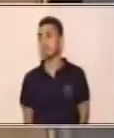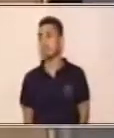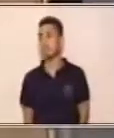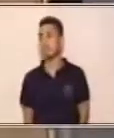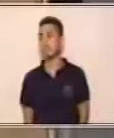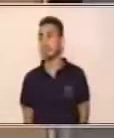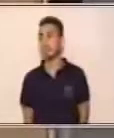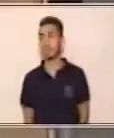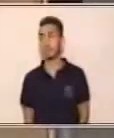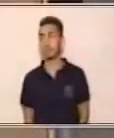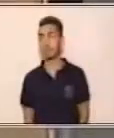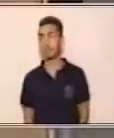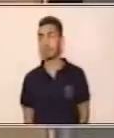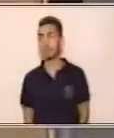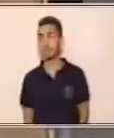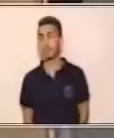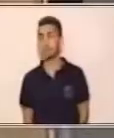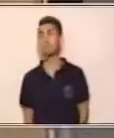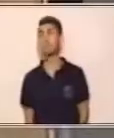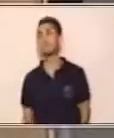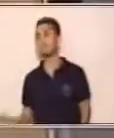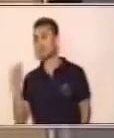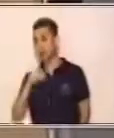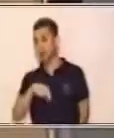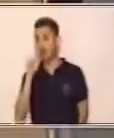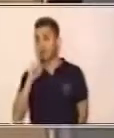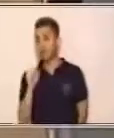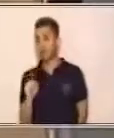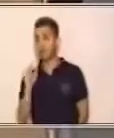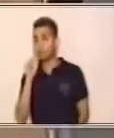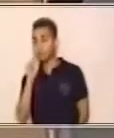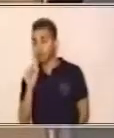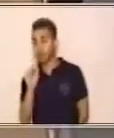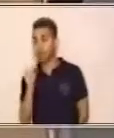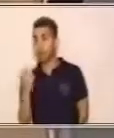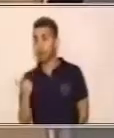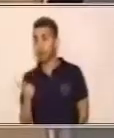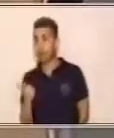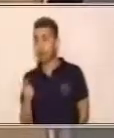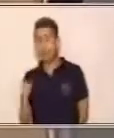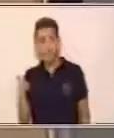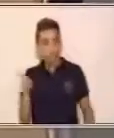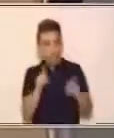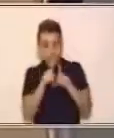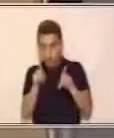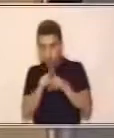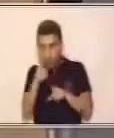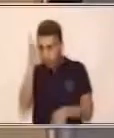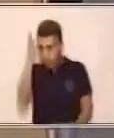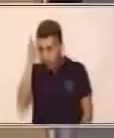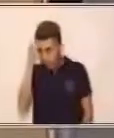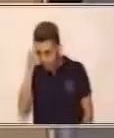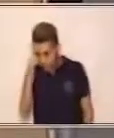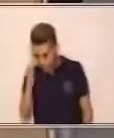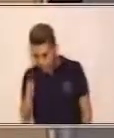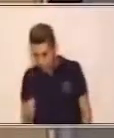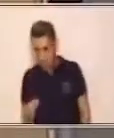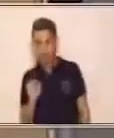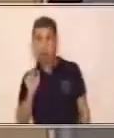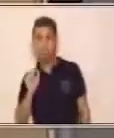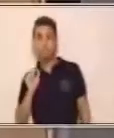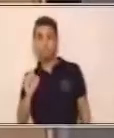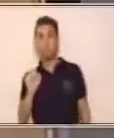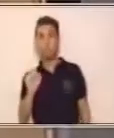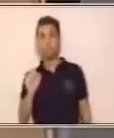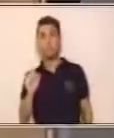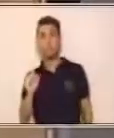vamos a la parte entonces donde ya nos interesa la columna de los puntos y en esa misma columna hacemos